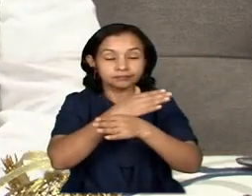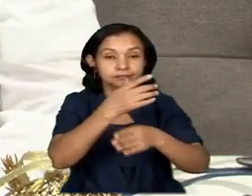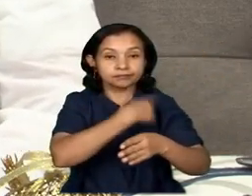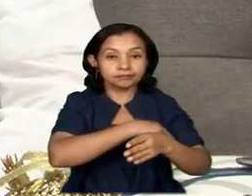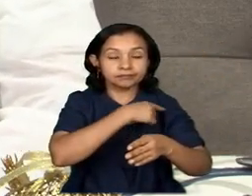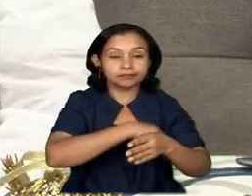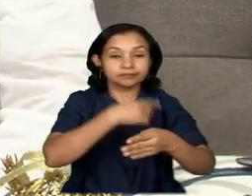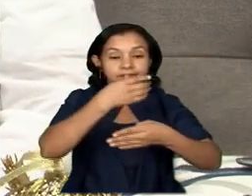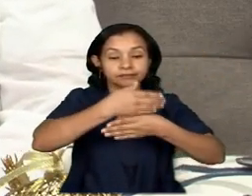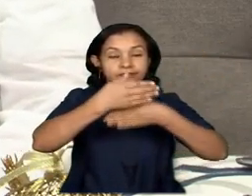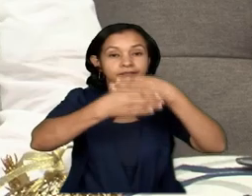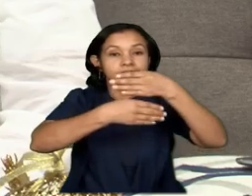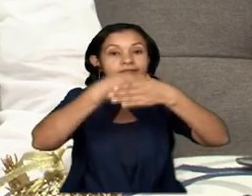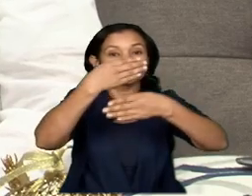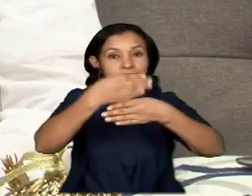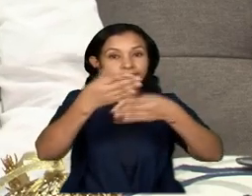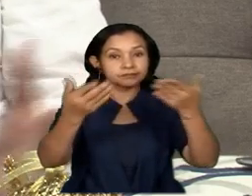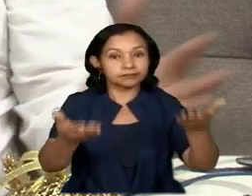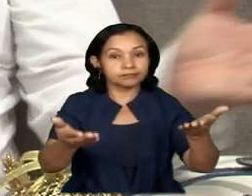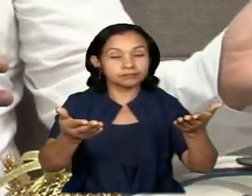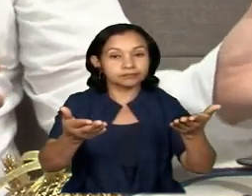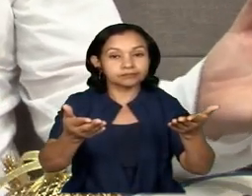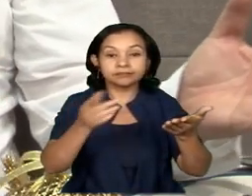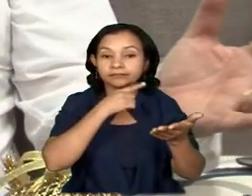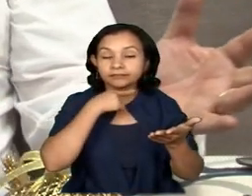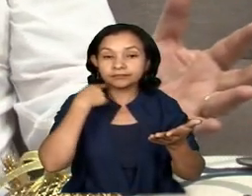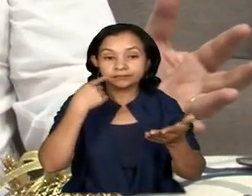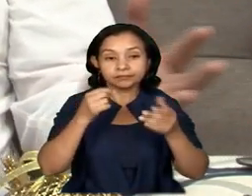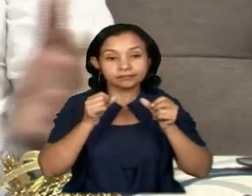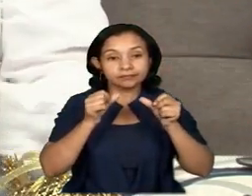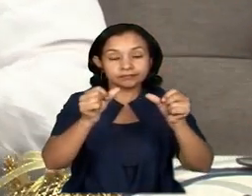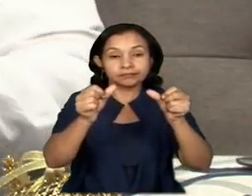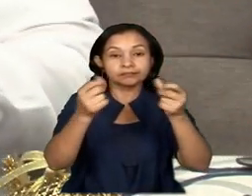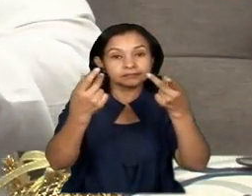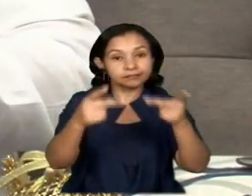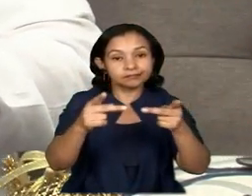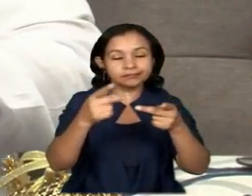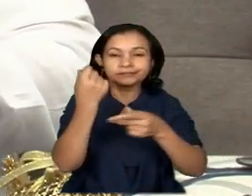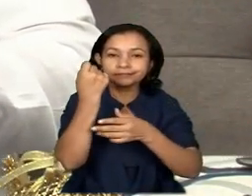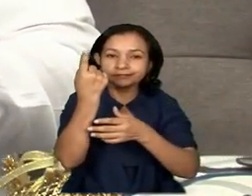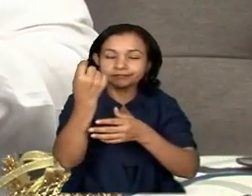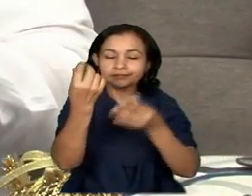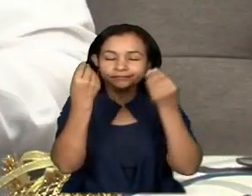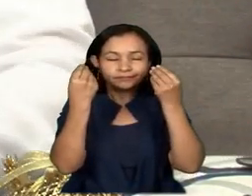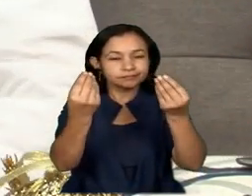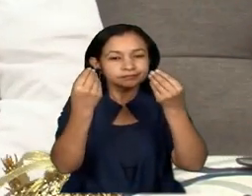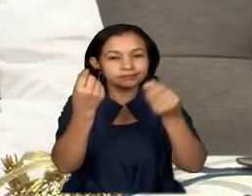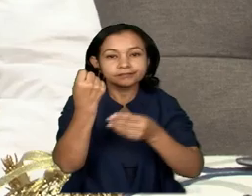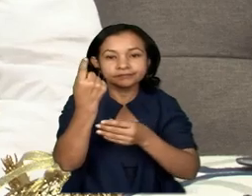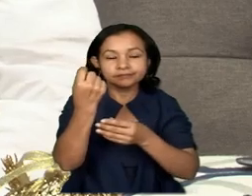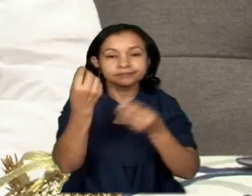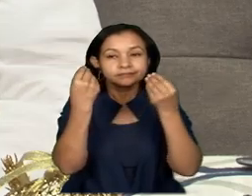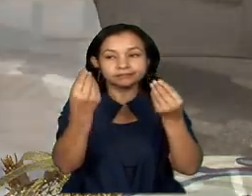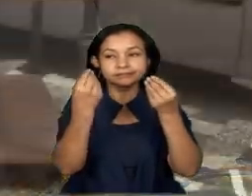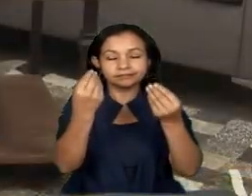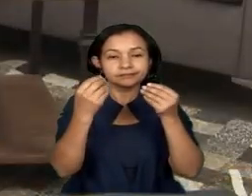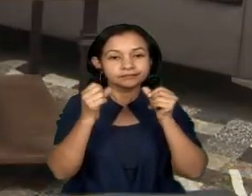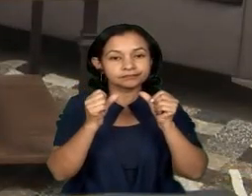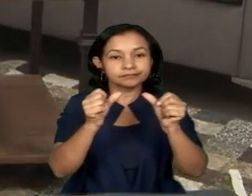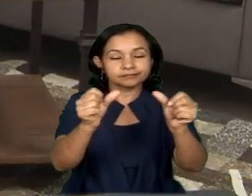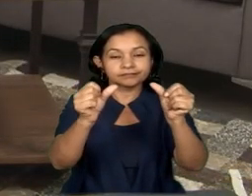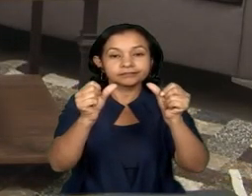tema de la infraestructura, ¿verdad? Es cierto que estamos avanzando, pero es cierto que nos falta mucho, muchísimo. Además, constante. Y